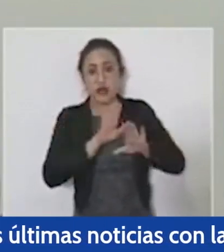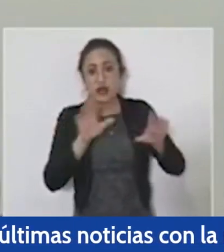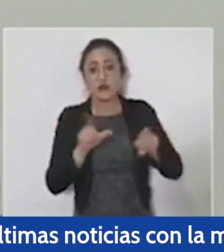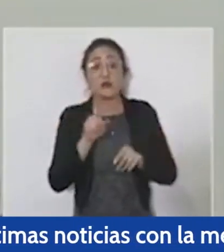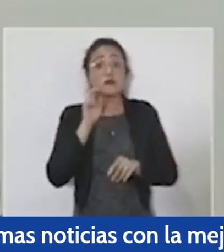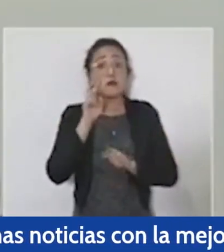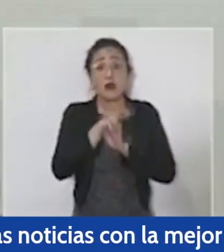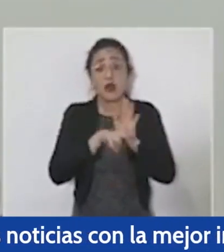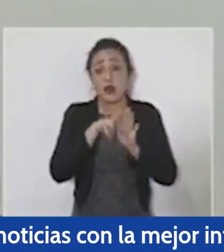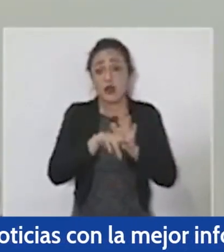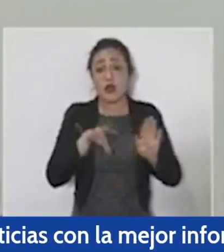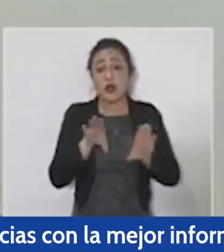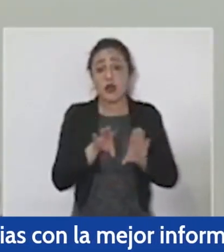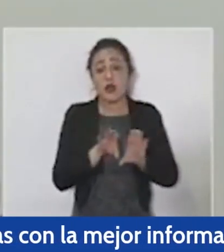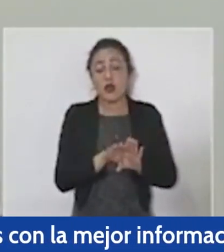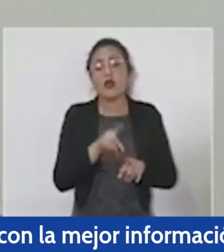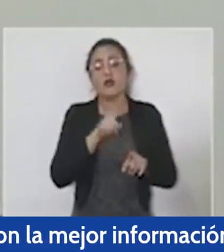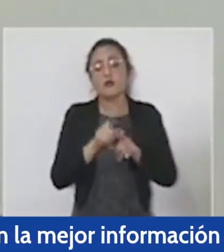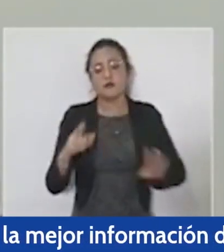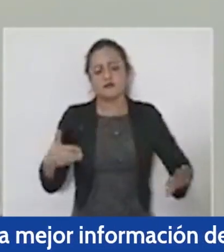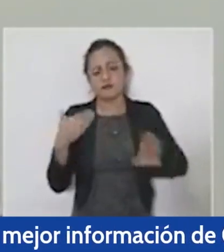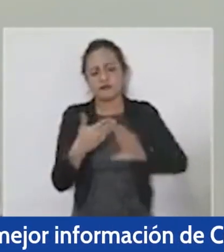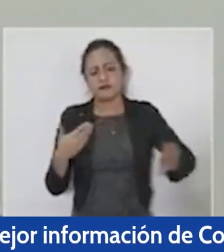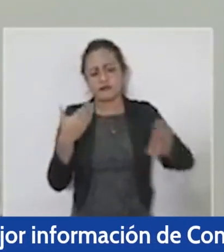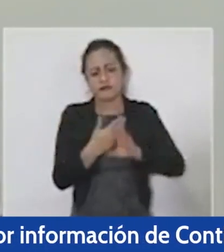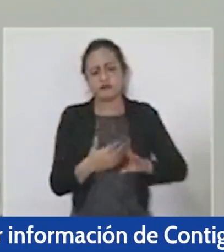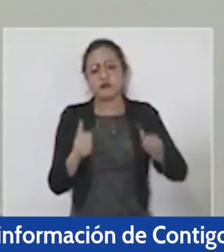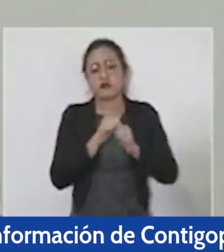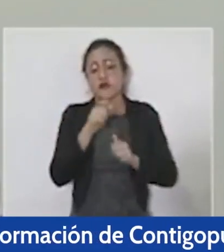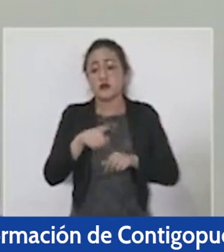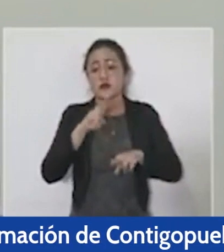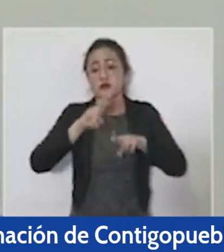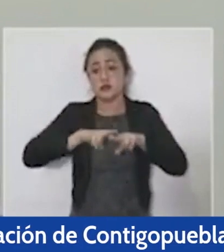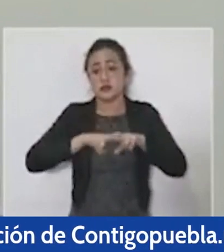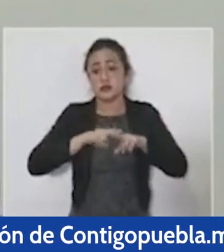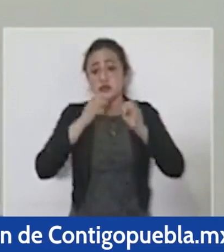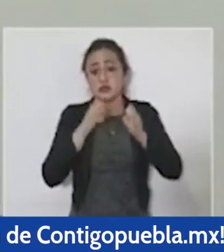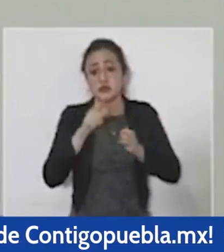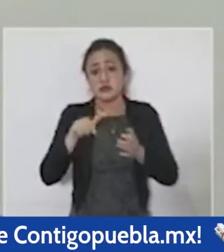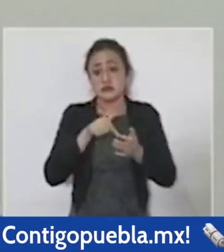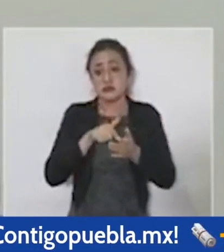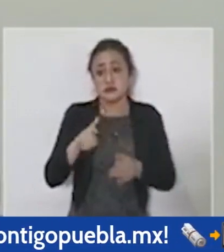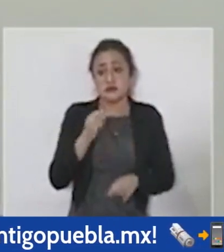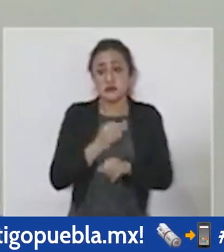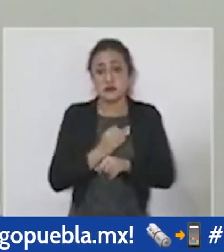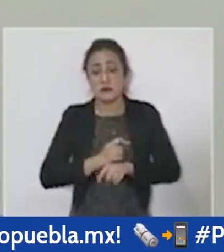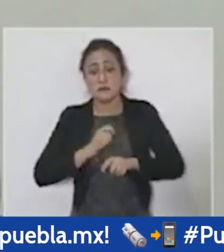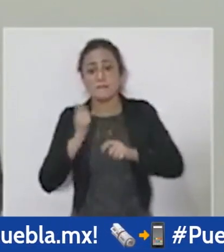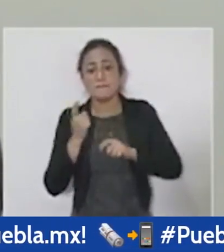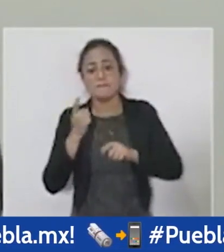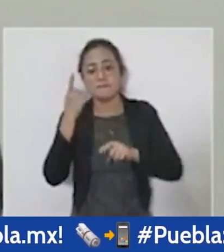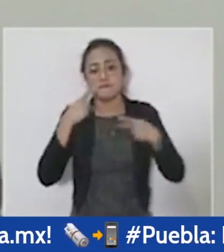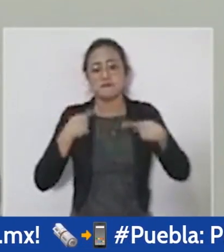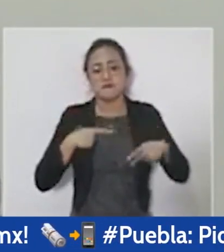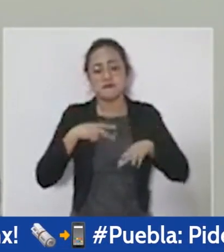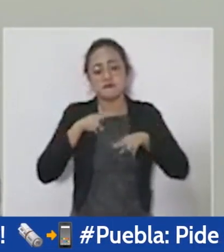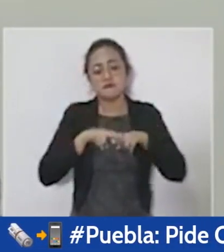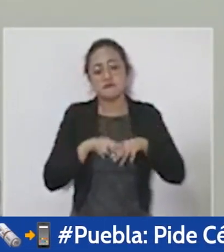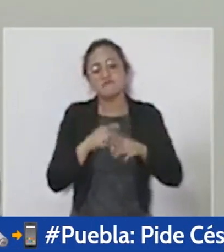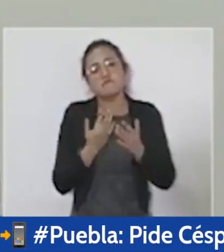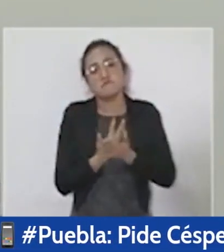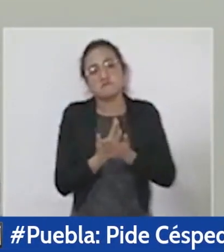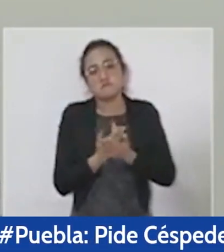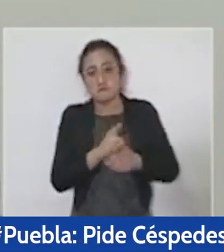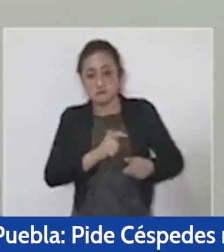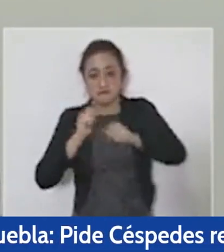videos que fueron víctimas de diversas agresiones, incluso con las mismas sillas que se encontraban en el lugar, que son utilizadas por las personas que van a hacer